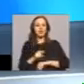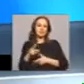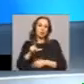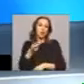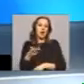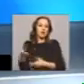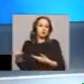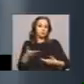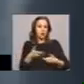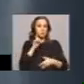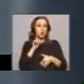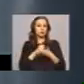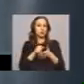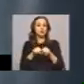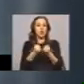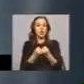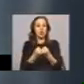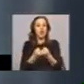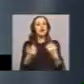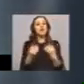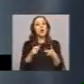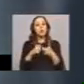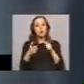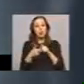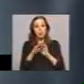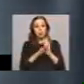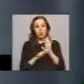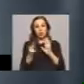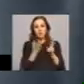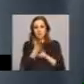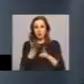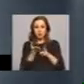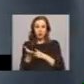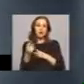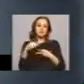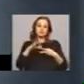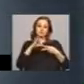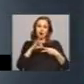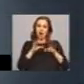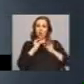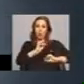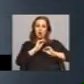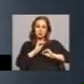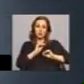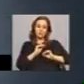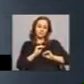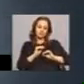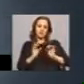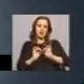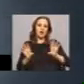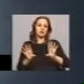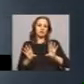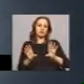auxilio social. Este programa que tenía dos patas, por un lado estaba la educación en sí, evidentemente pues, con